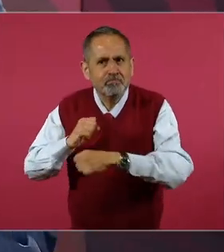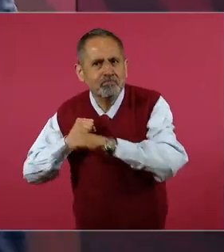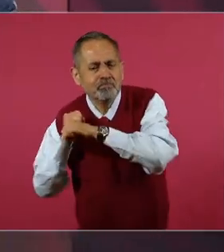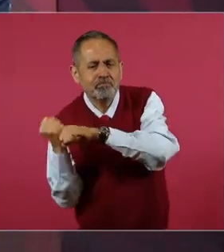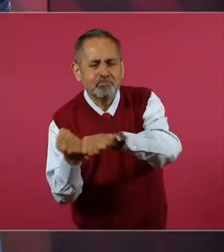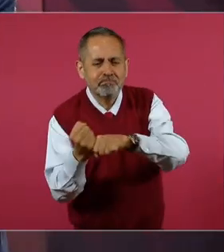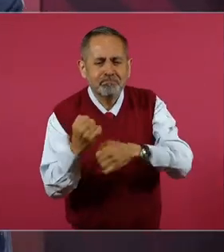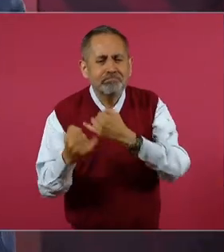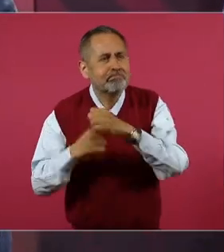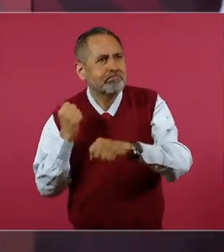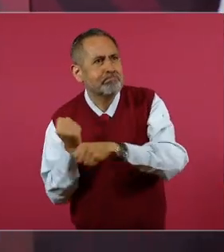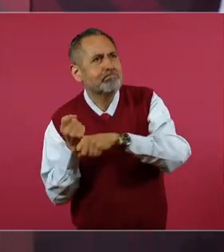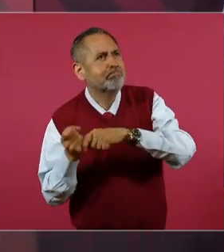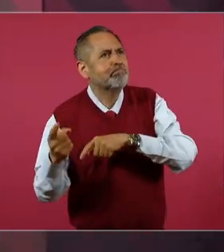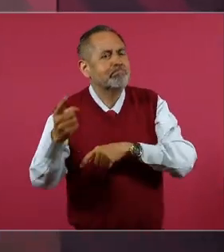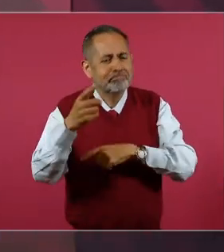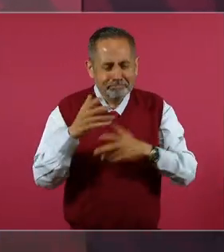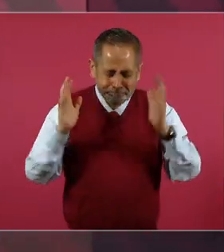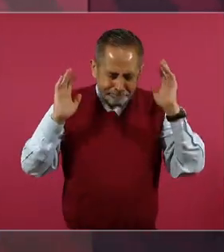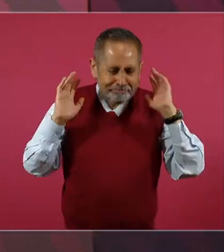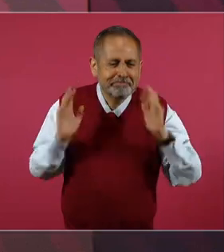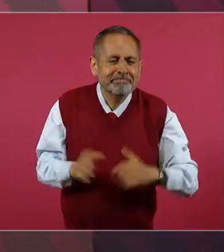macanear. O